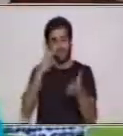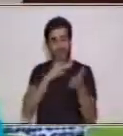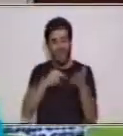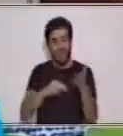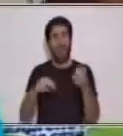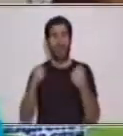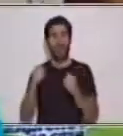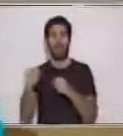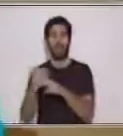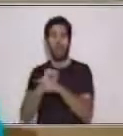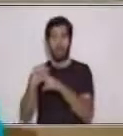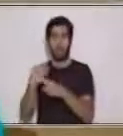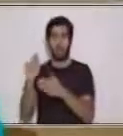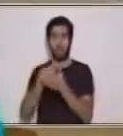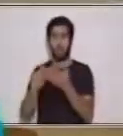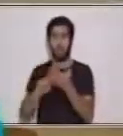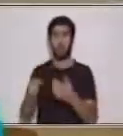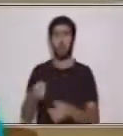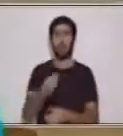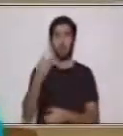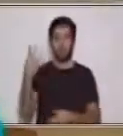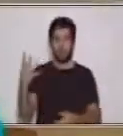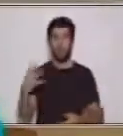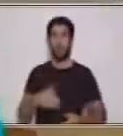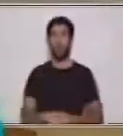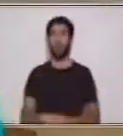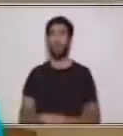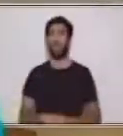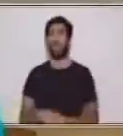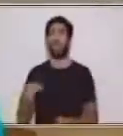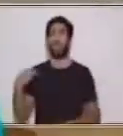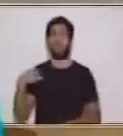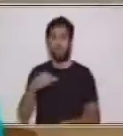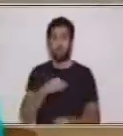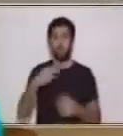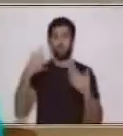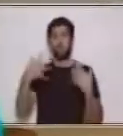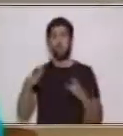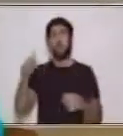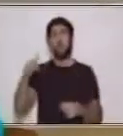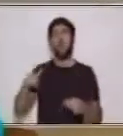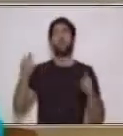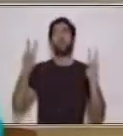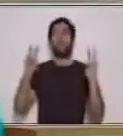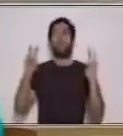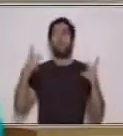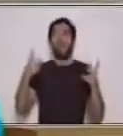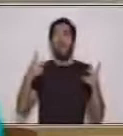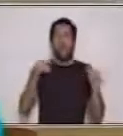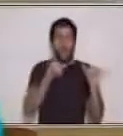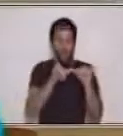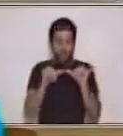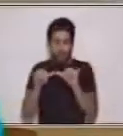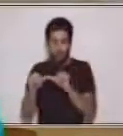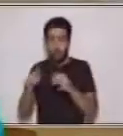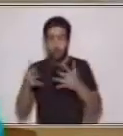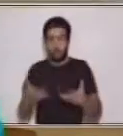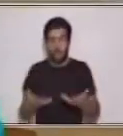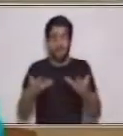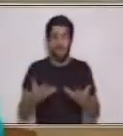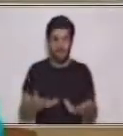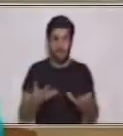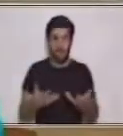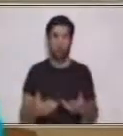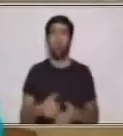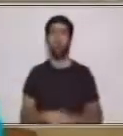poder realizar todos estos ejercicios. Hemos trabajado el día de hoy algunas medidas de masa, medidas de peso, para